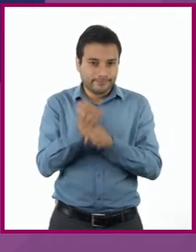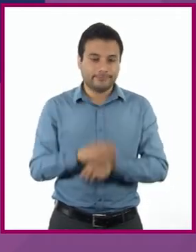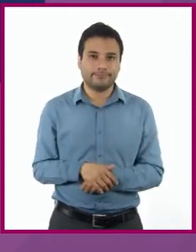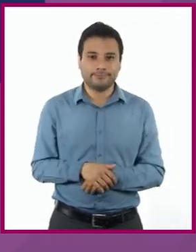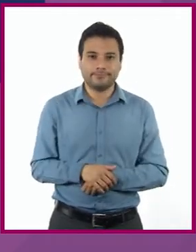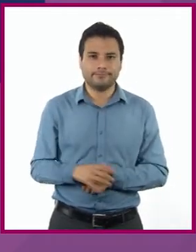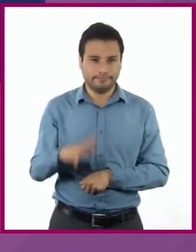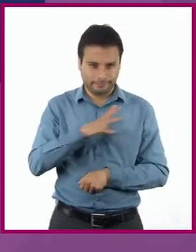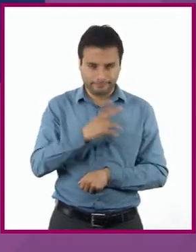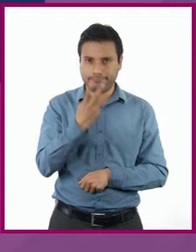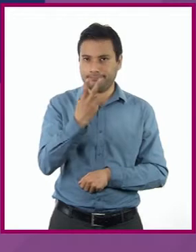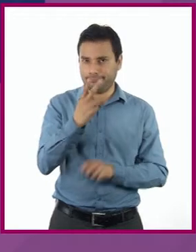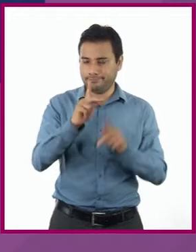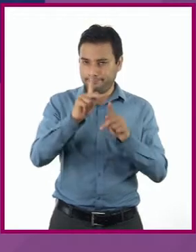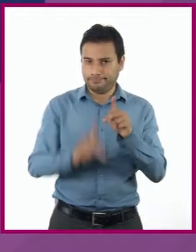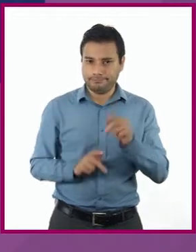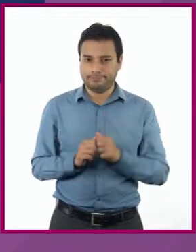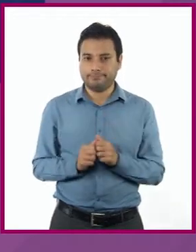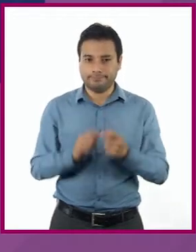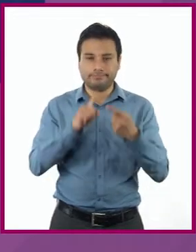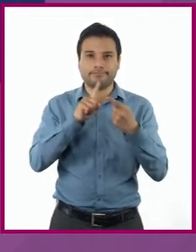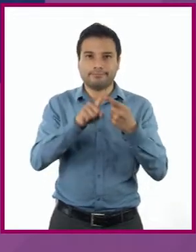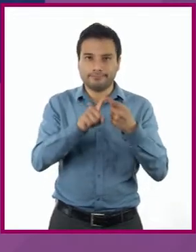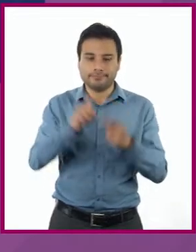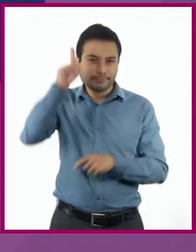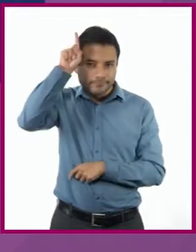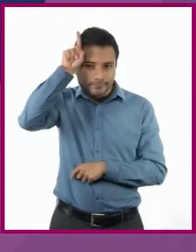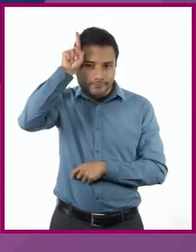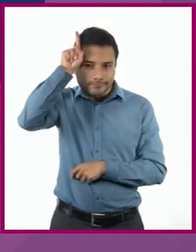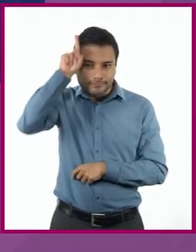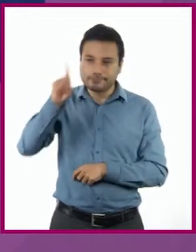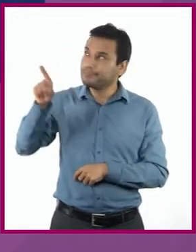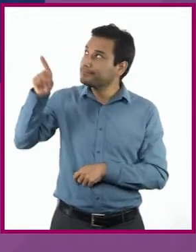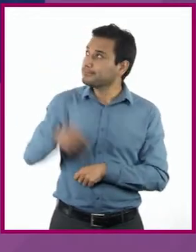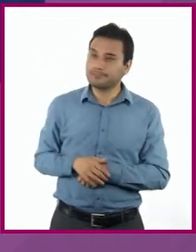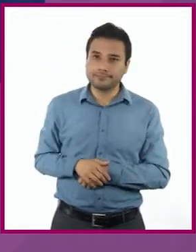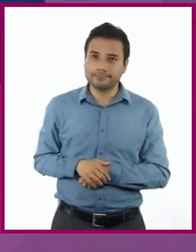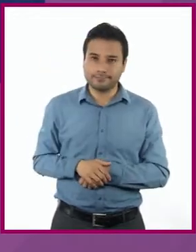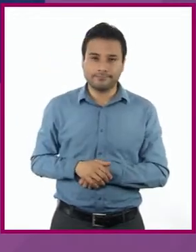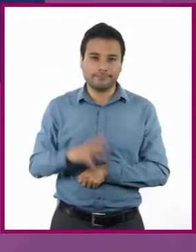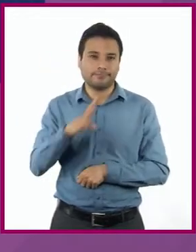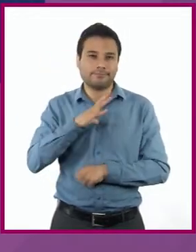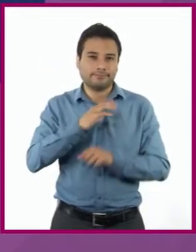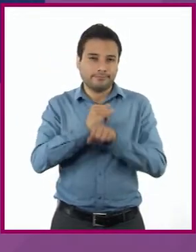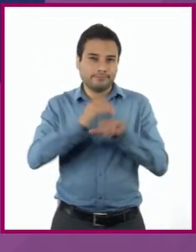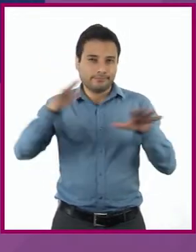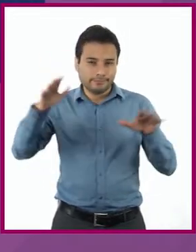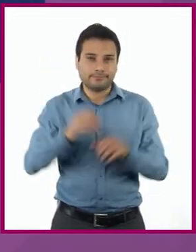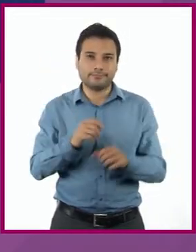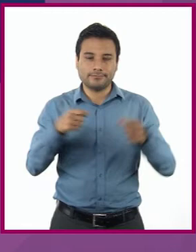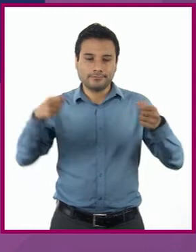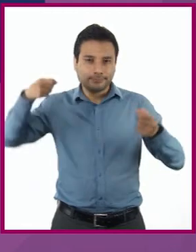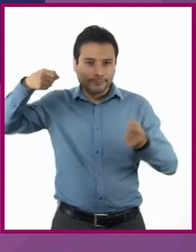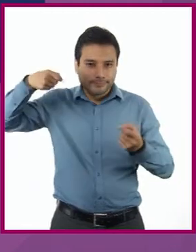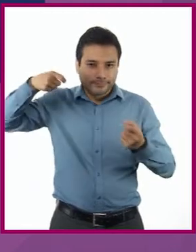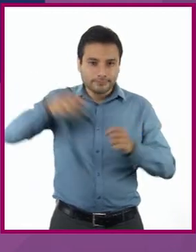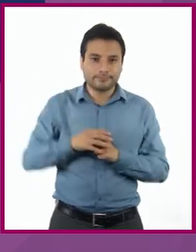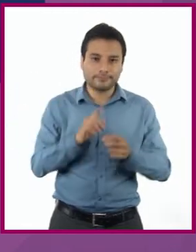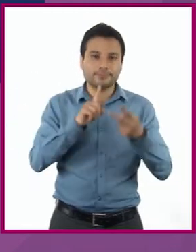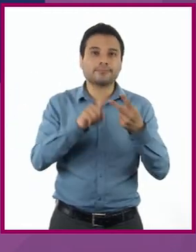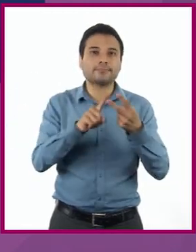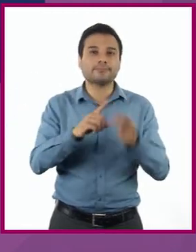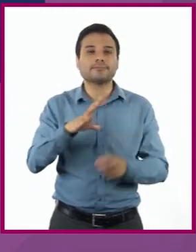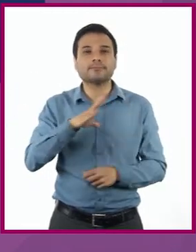dos partes principales: la antena, que recibe y envía información, Y la fuente de alimentación, baterías o